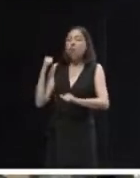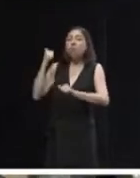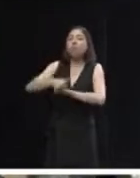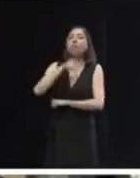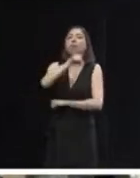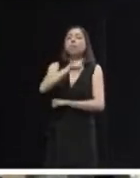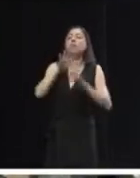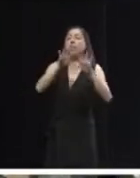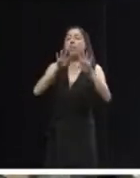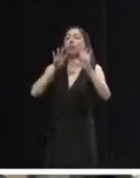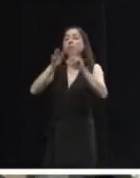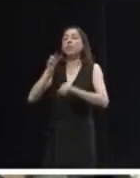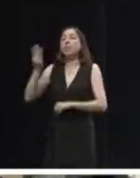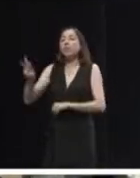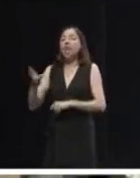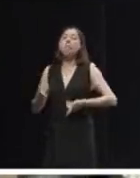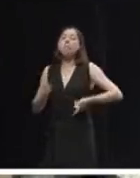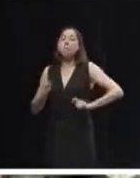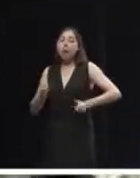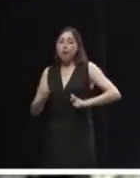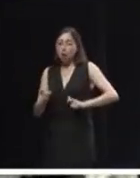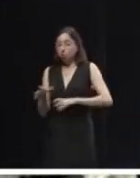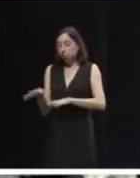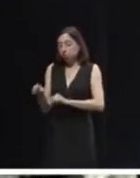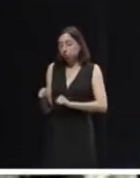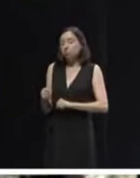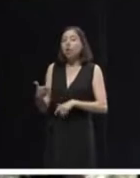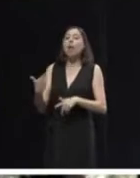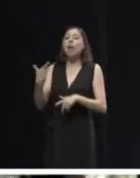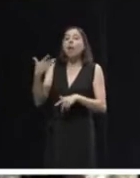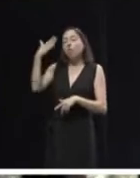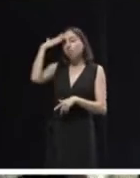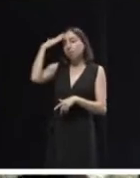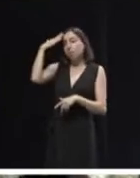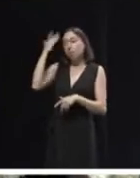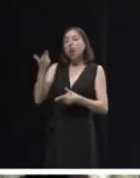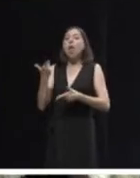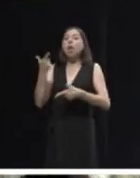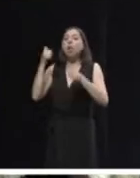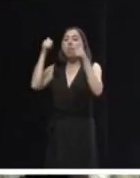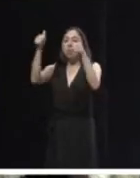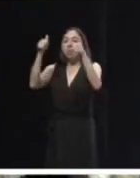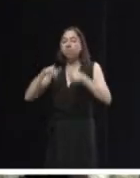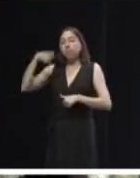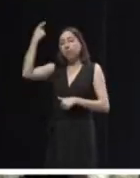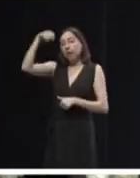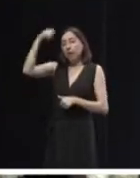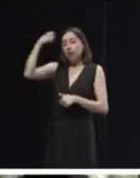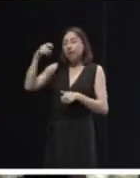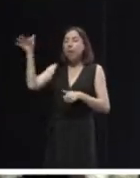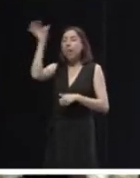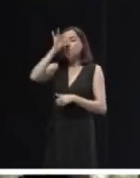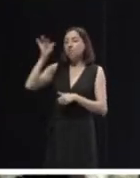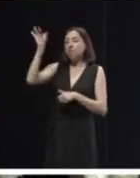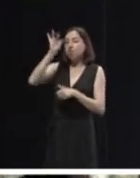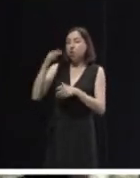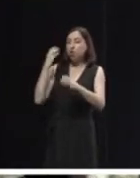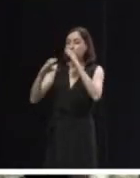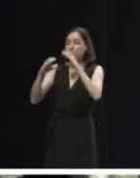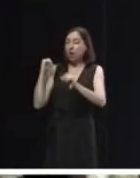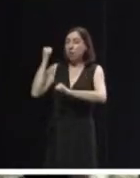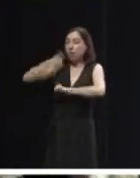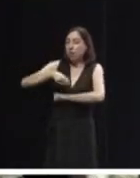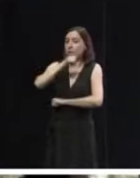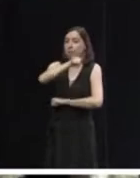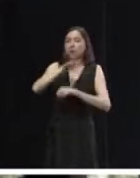es México. Es México. Titular de la Cátedra de Teoría de la Comunicación desde 1997, dirige el